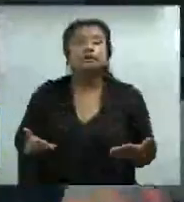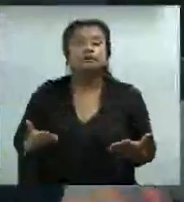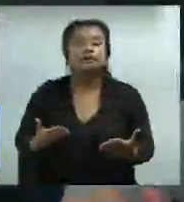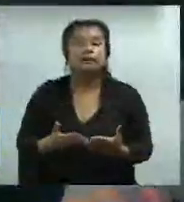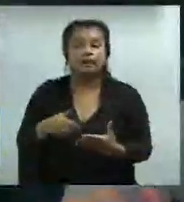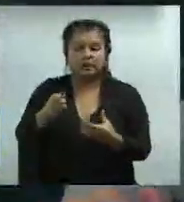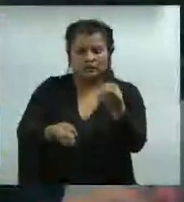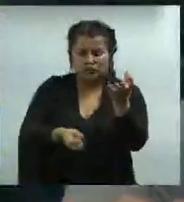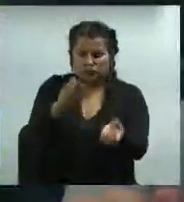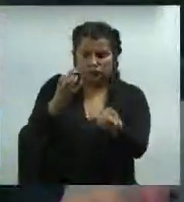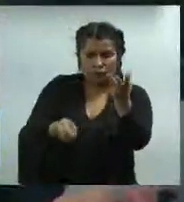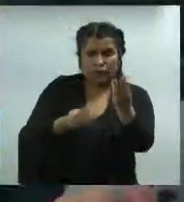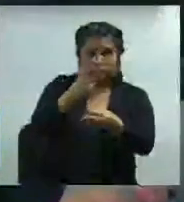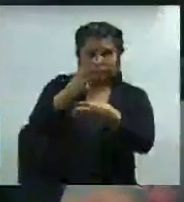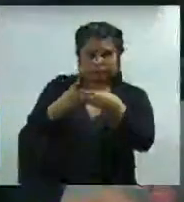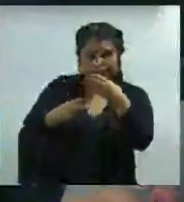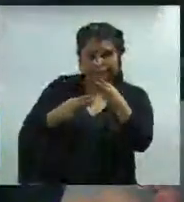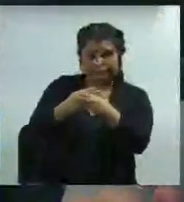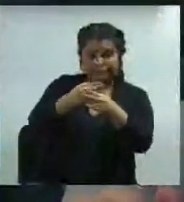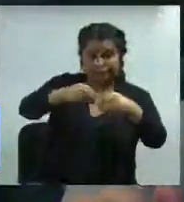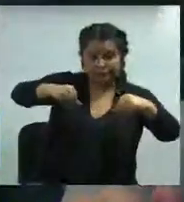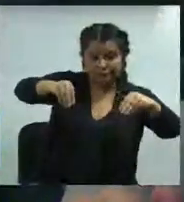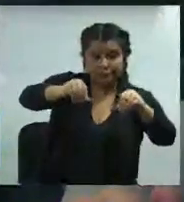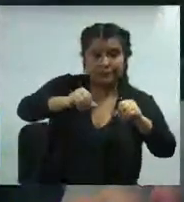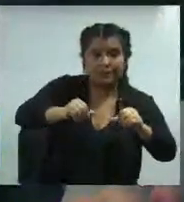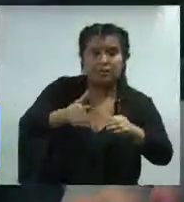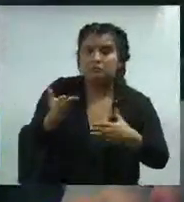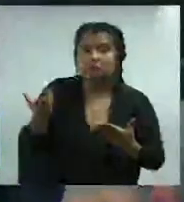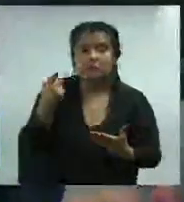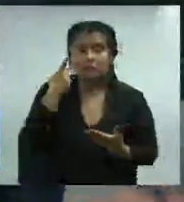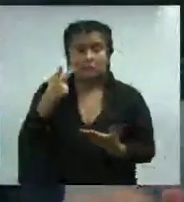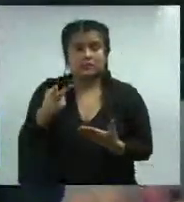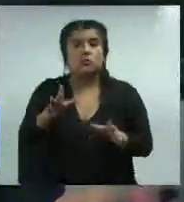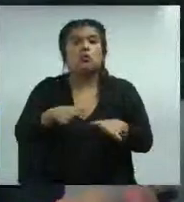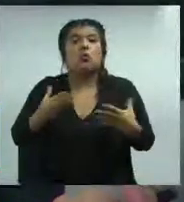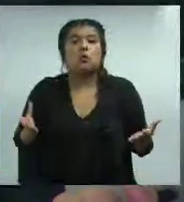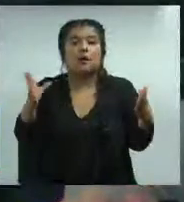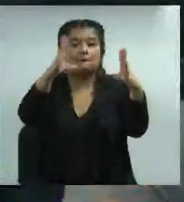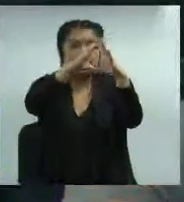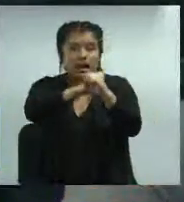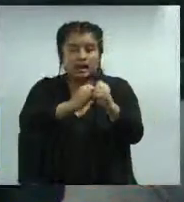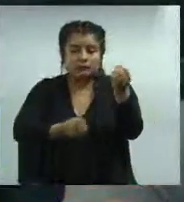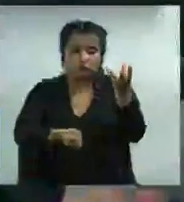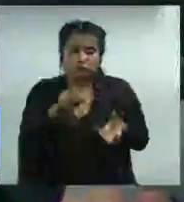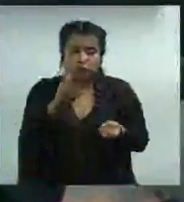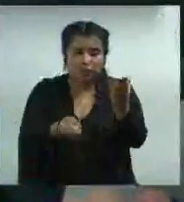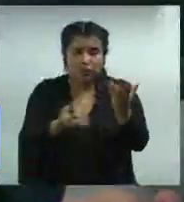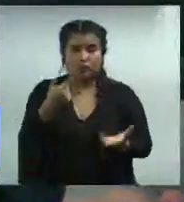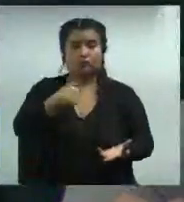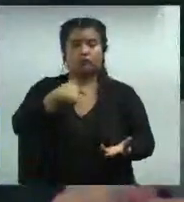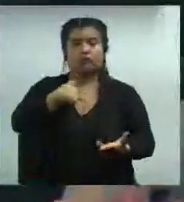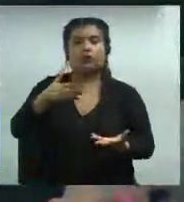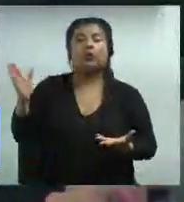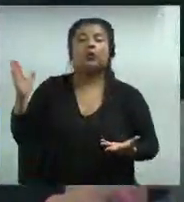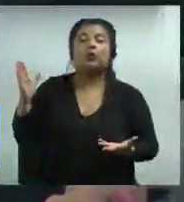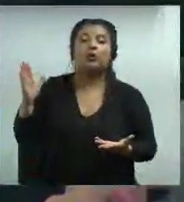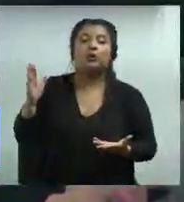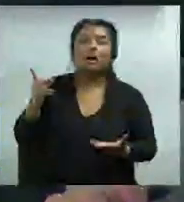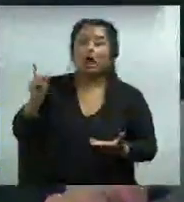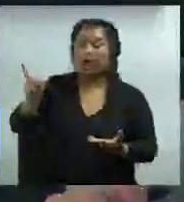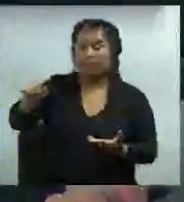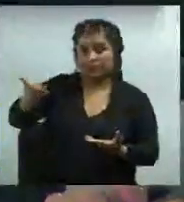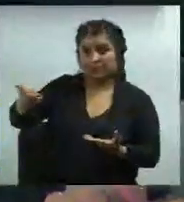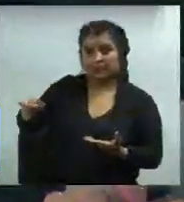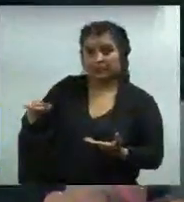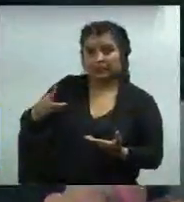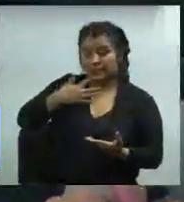tierra está agarrando fuego y no tenemos ni cómo ni con qué apagar ese fuego. Yo, compañeros diputados,